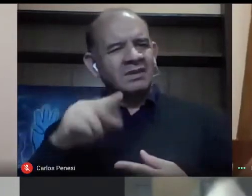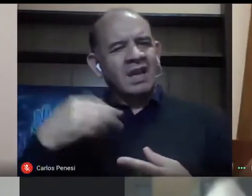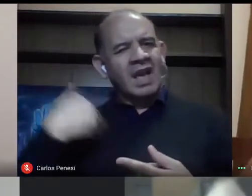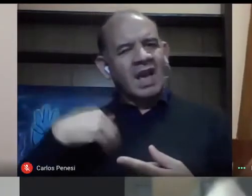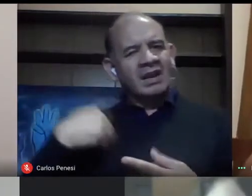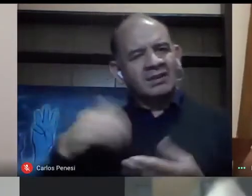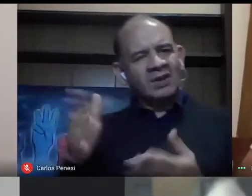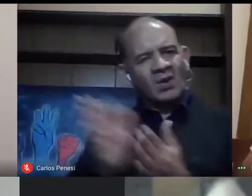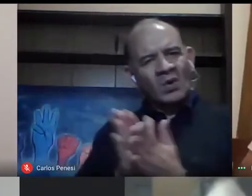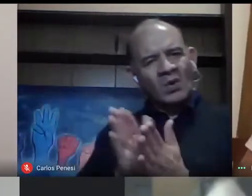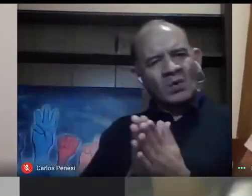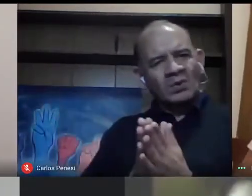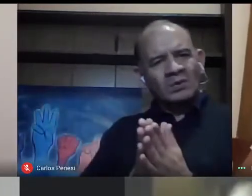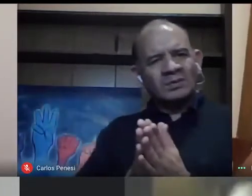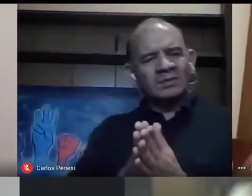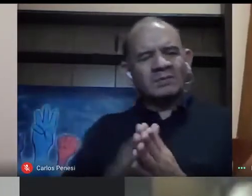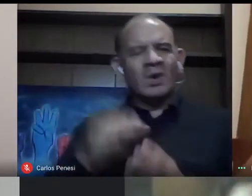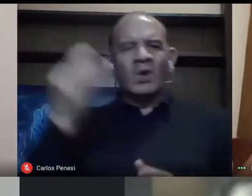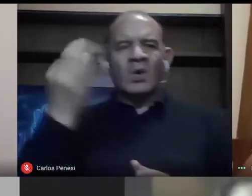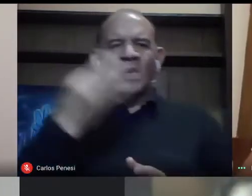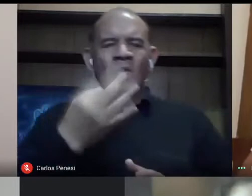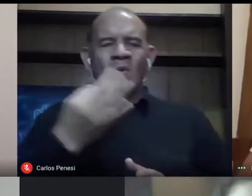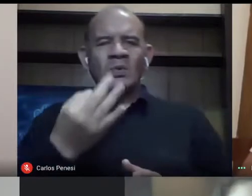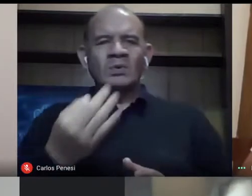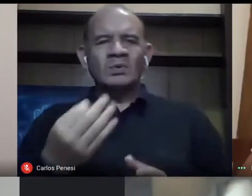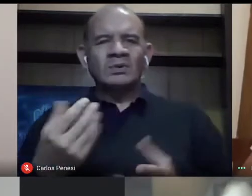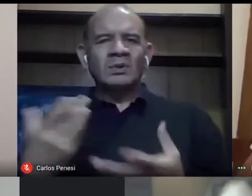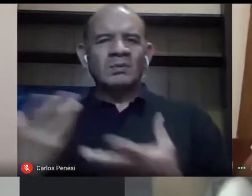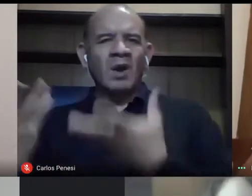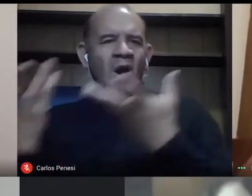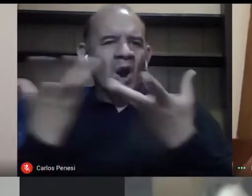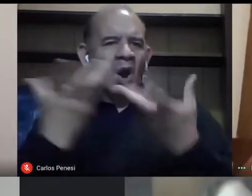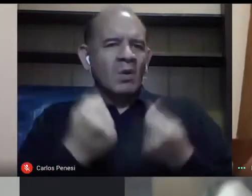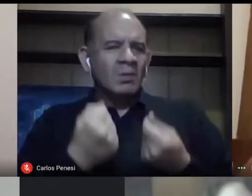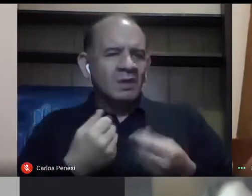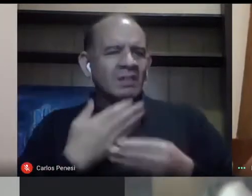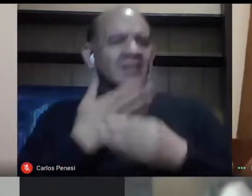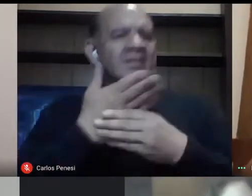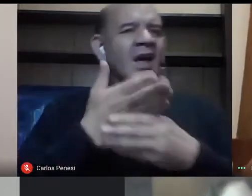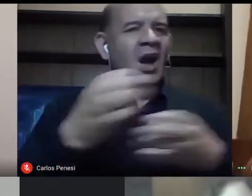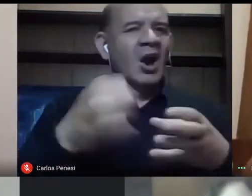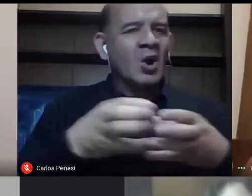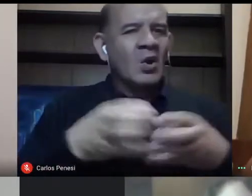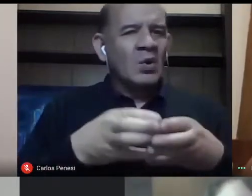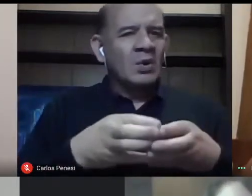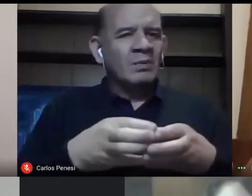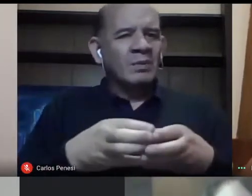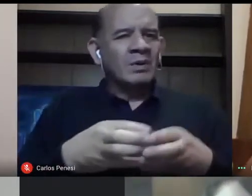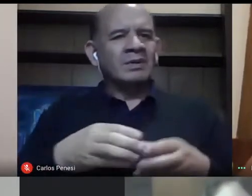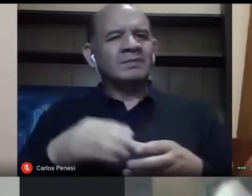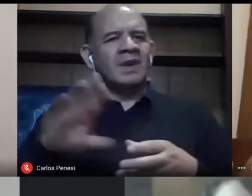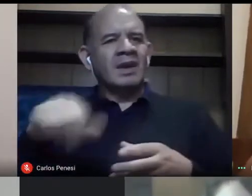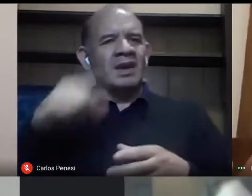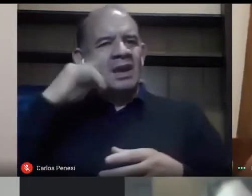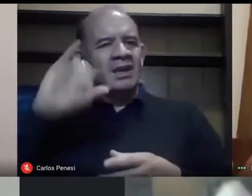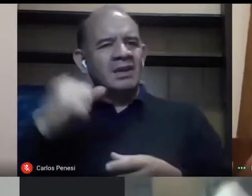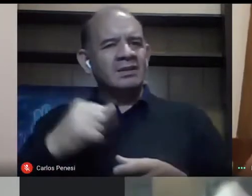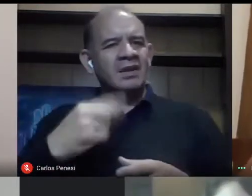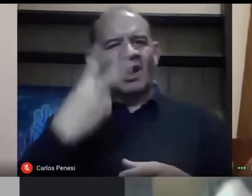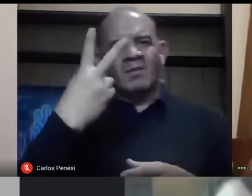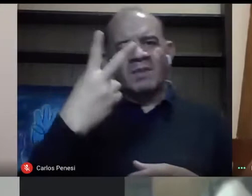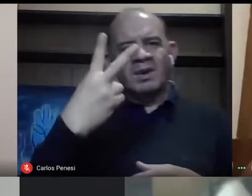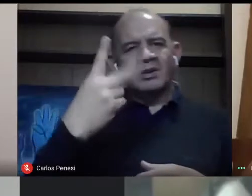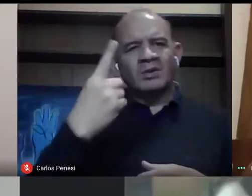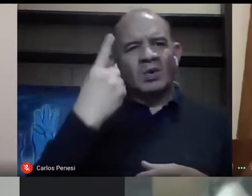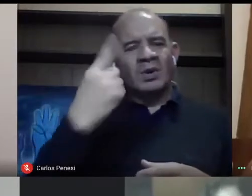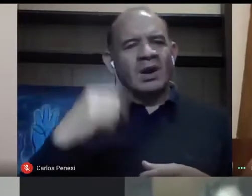un poco por casualidad y un poco por causalidad, porque desde Tiflonexos hacemos hace ya 21 años una biblioteca digital